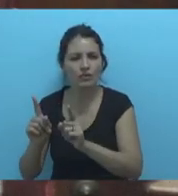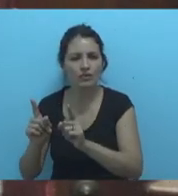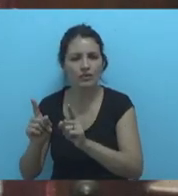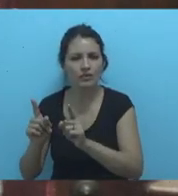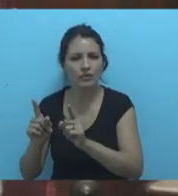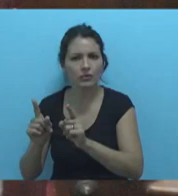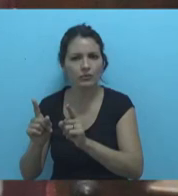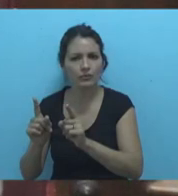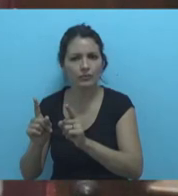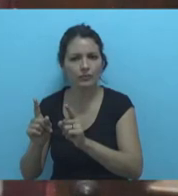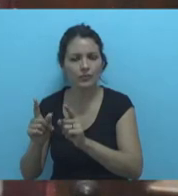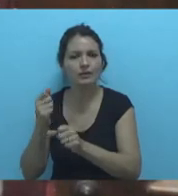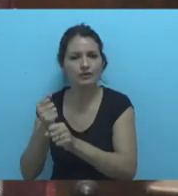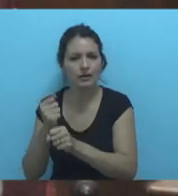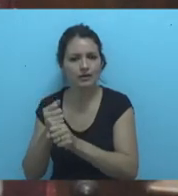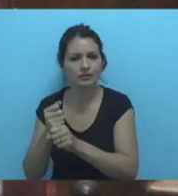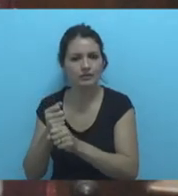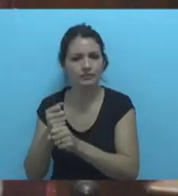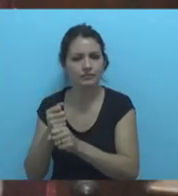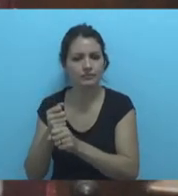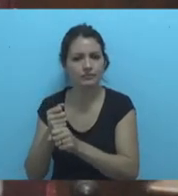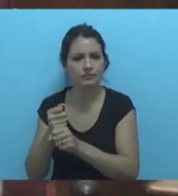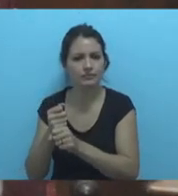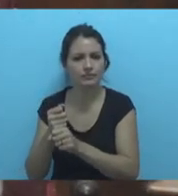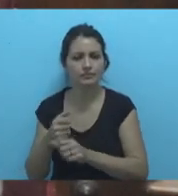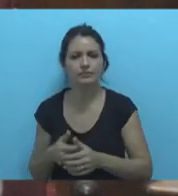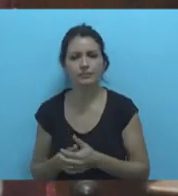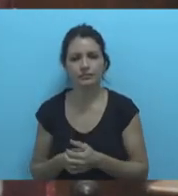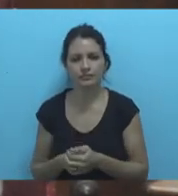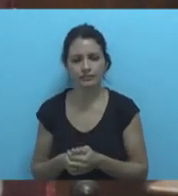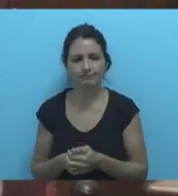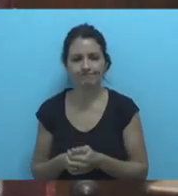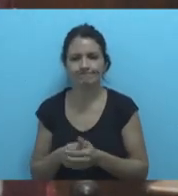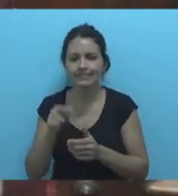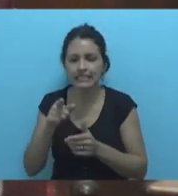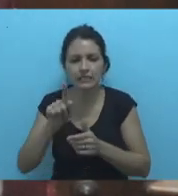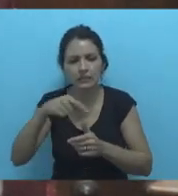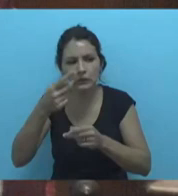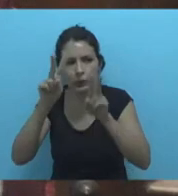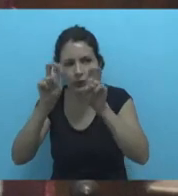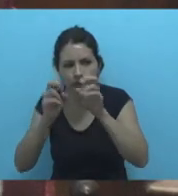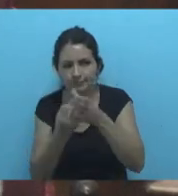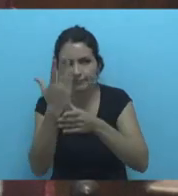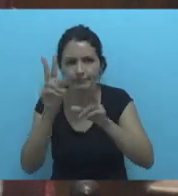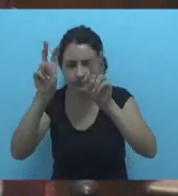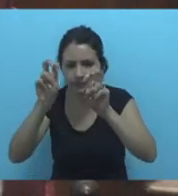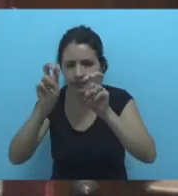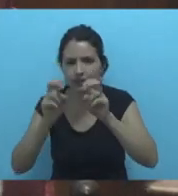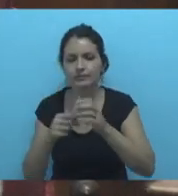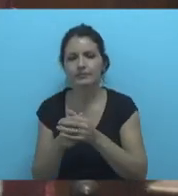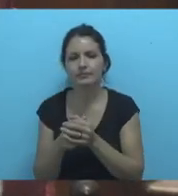oportuna, pero en esa conversación franca y sincera surgió una cuestión que nosotros ya veníamos planteando desde el seno de la